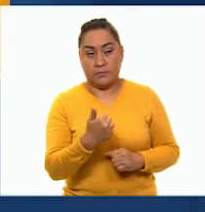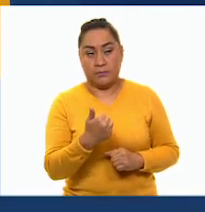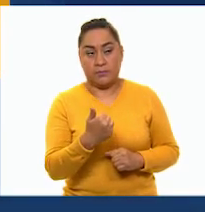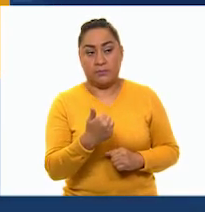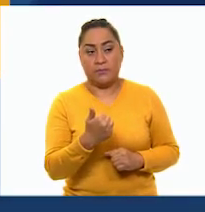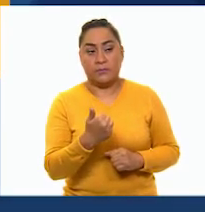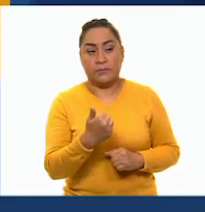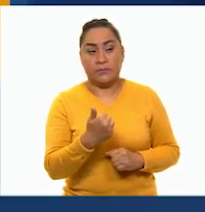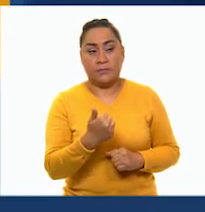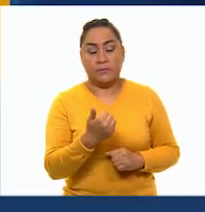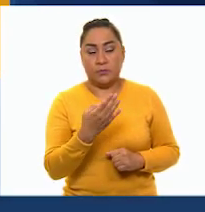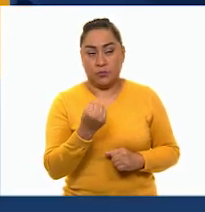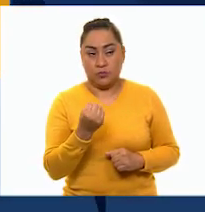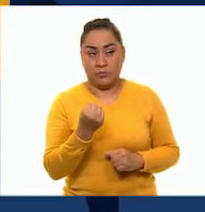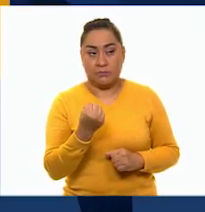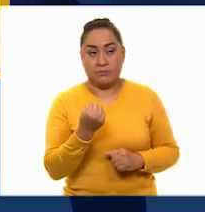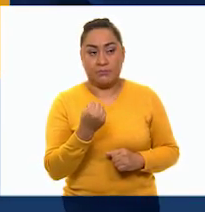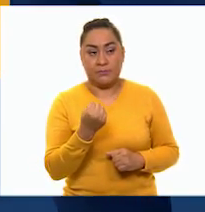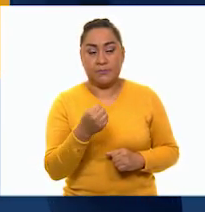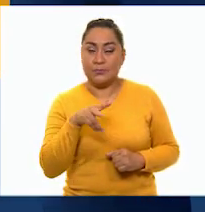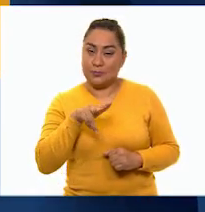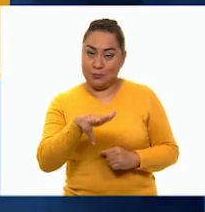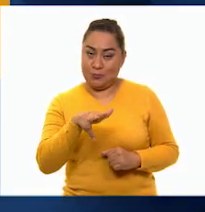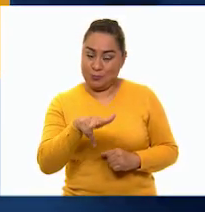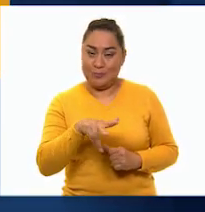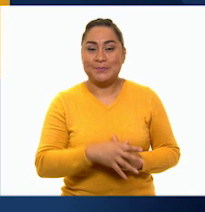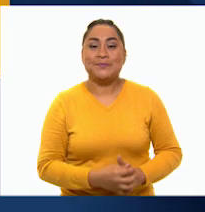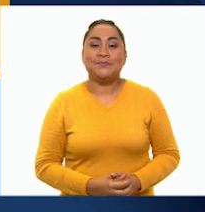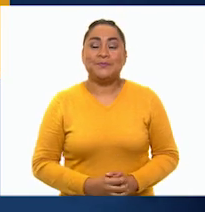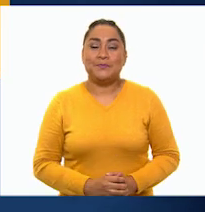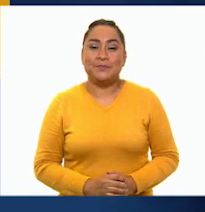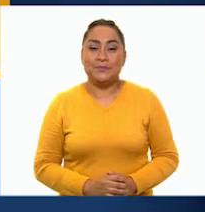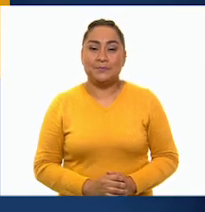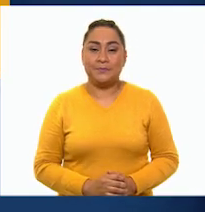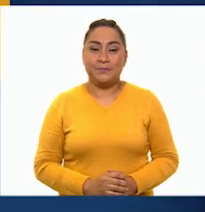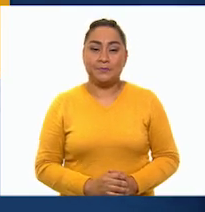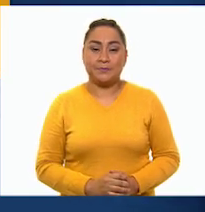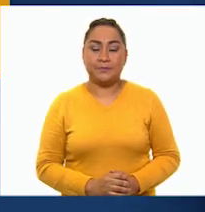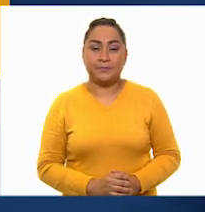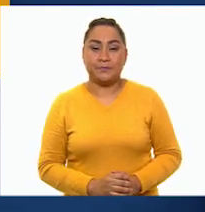6, 9 y 18.